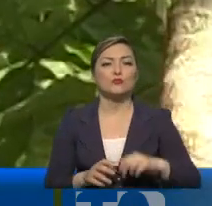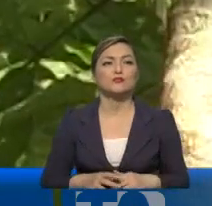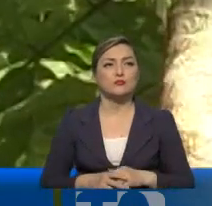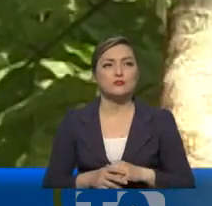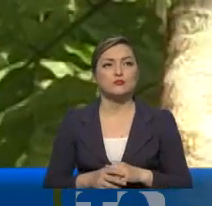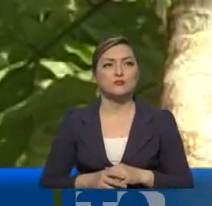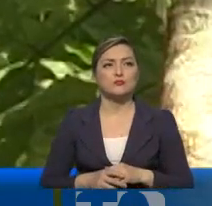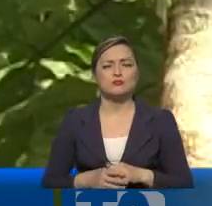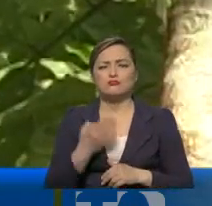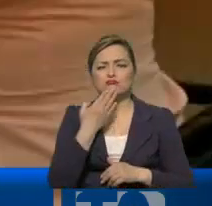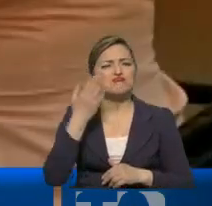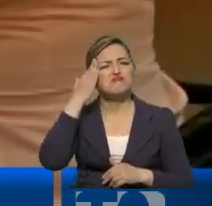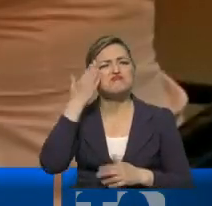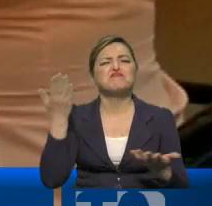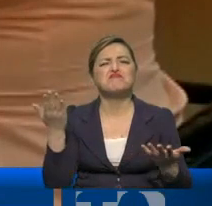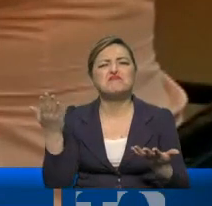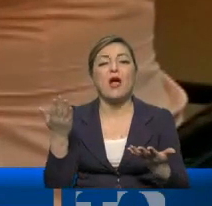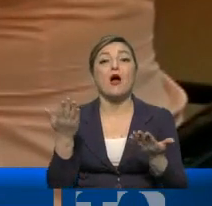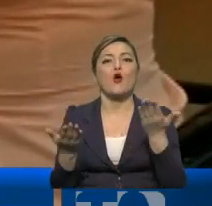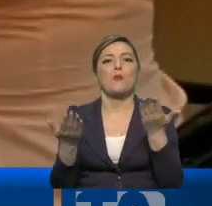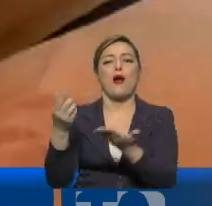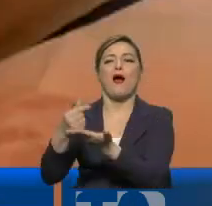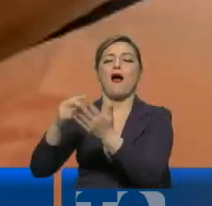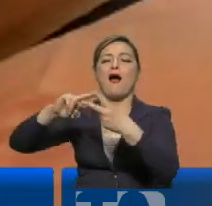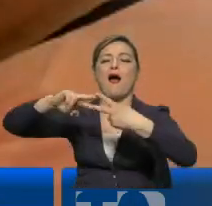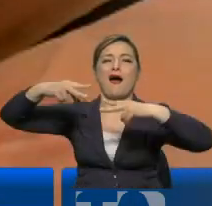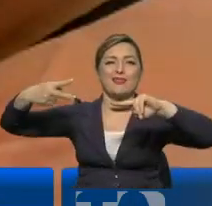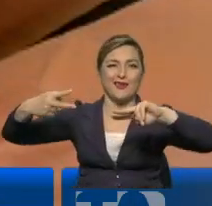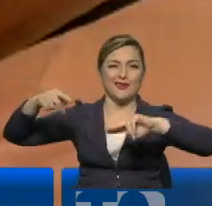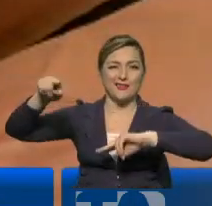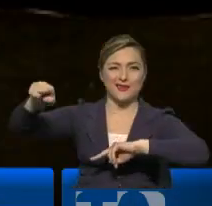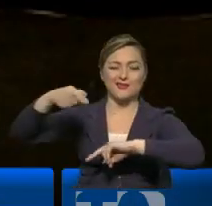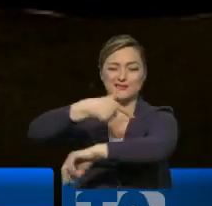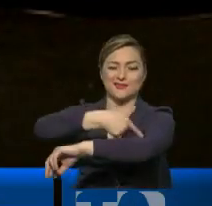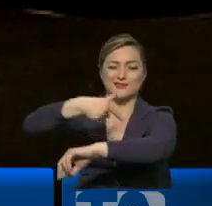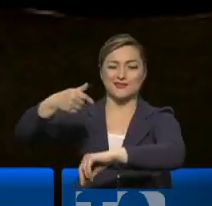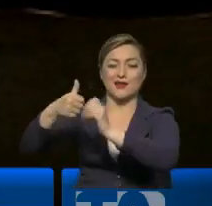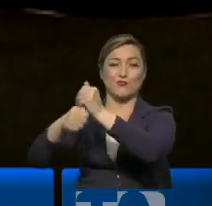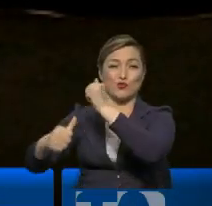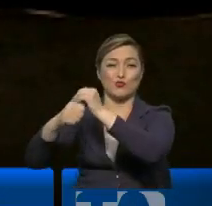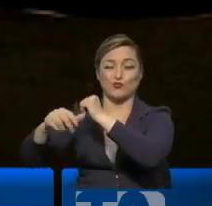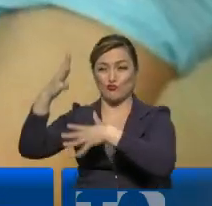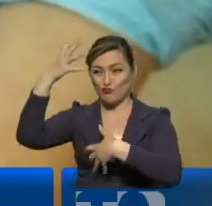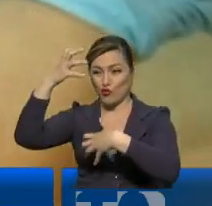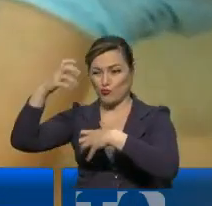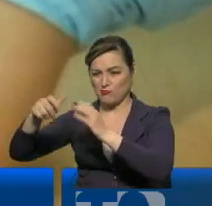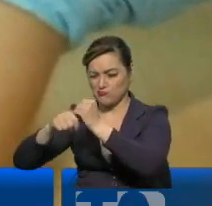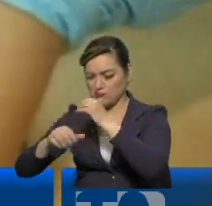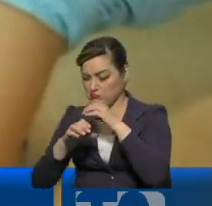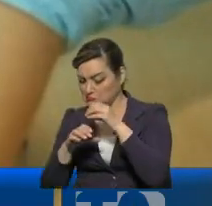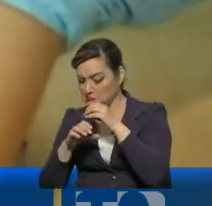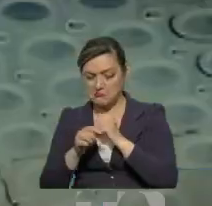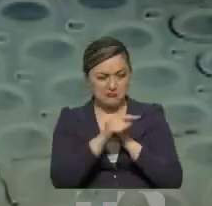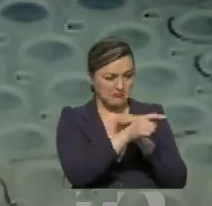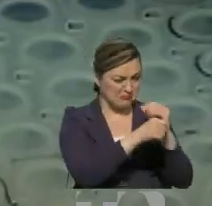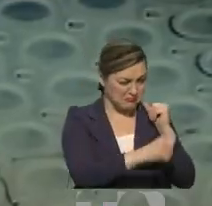a esta conclusión, los investigadores compararon el ADN extraído de muestras de heces de estos monos obtenidas en distintas